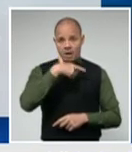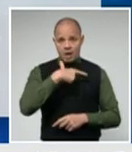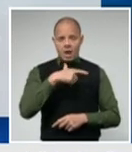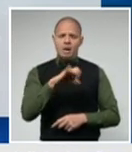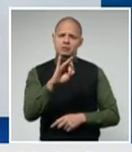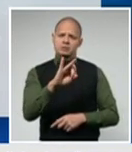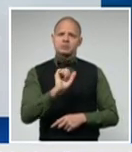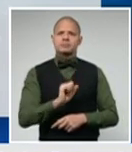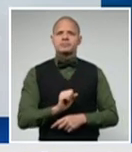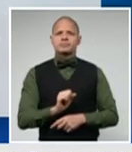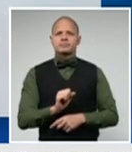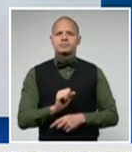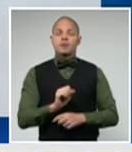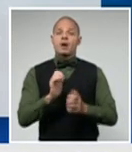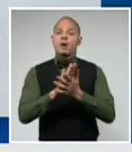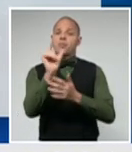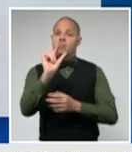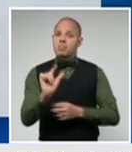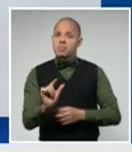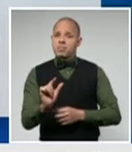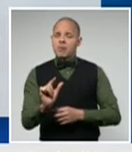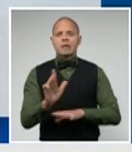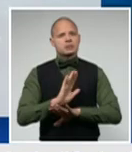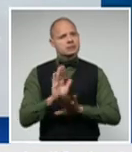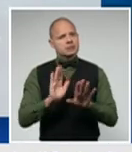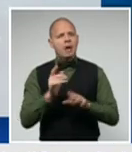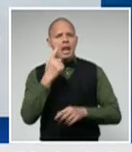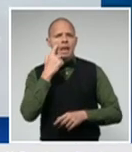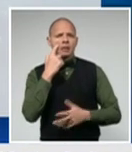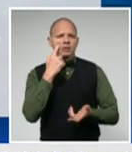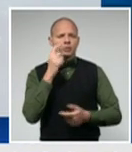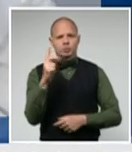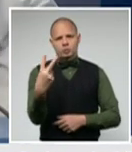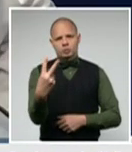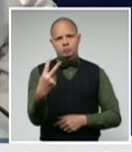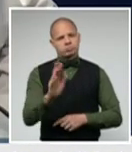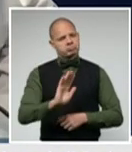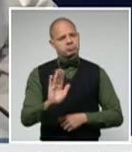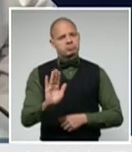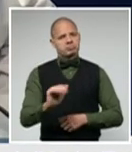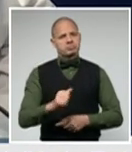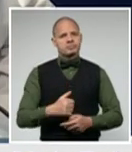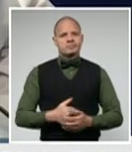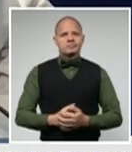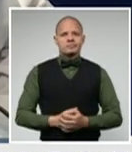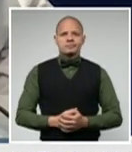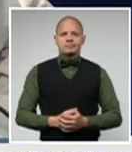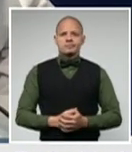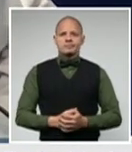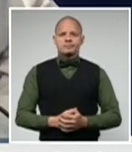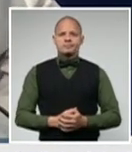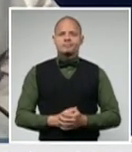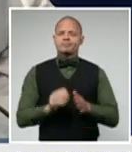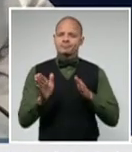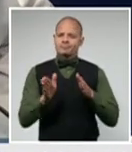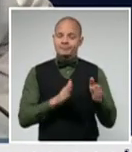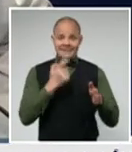7 y Mayabeque diagnostica 2 casos. Por